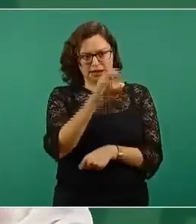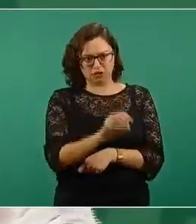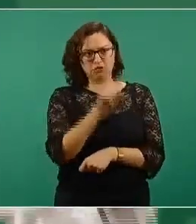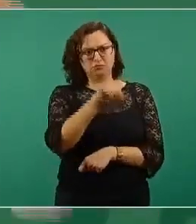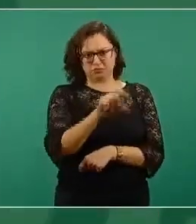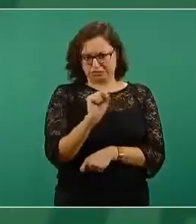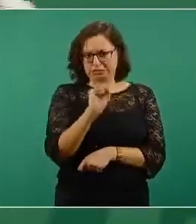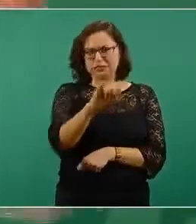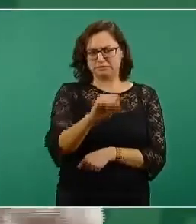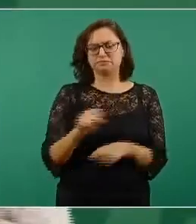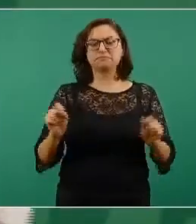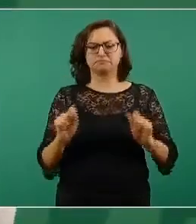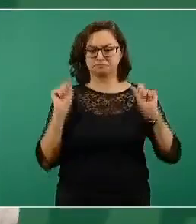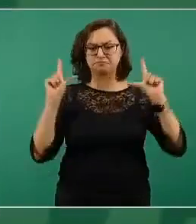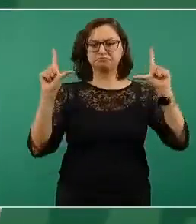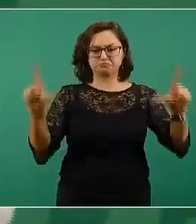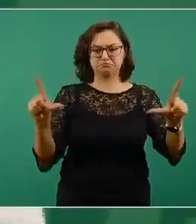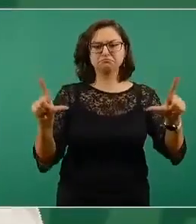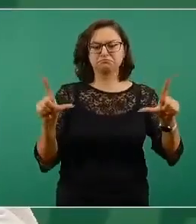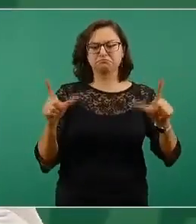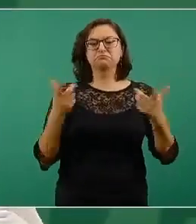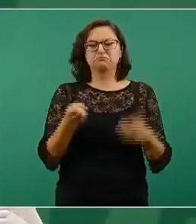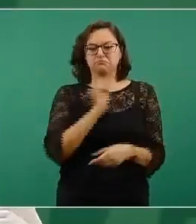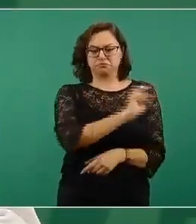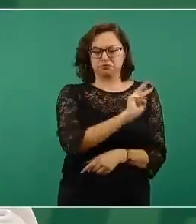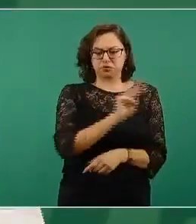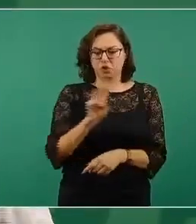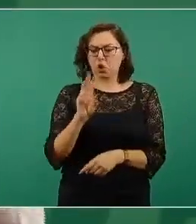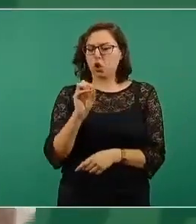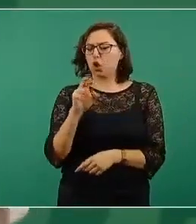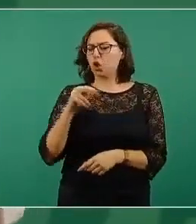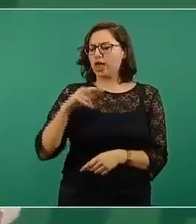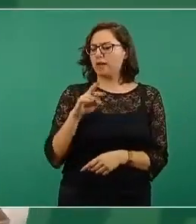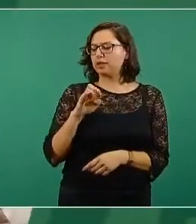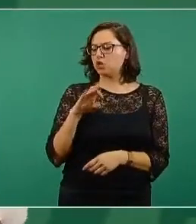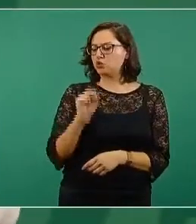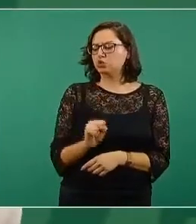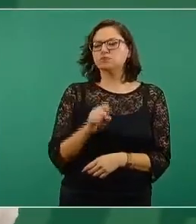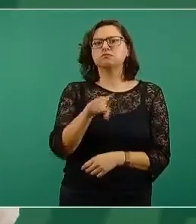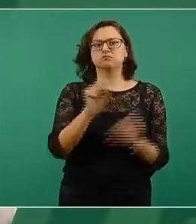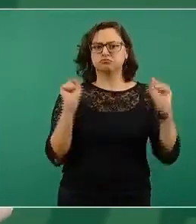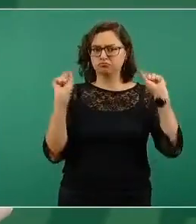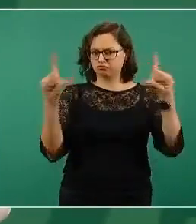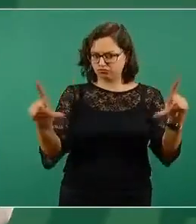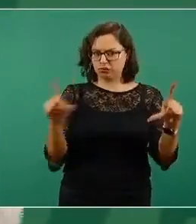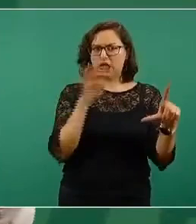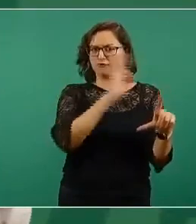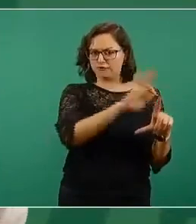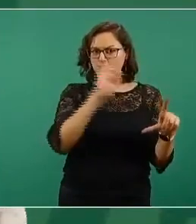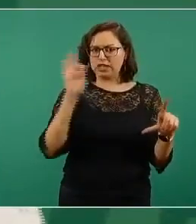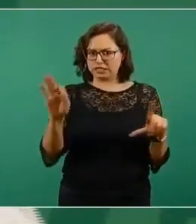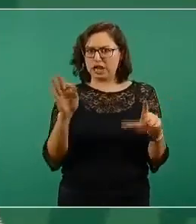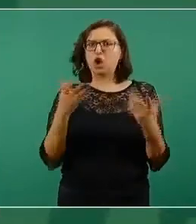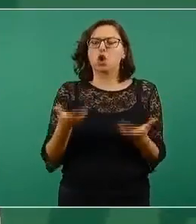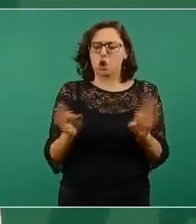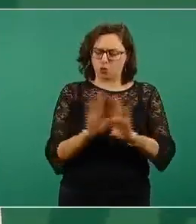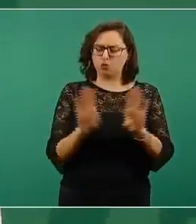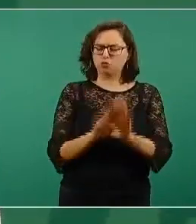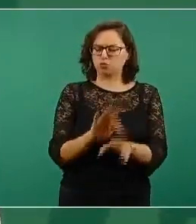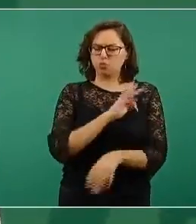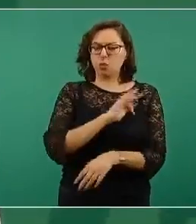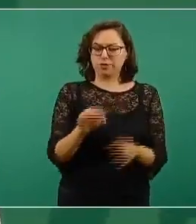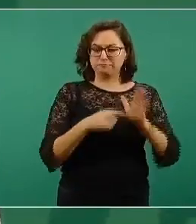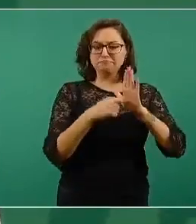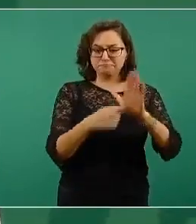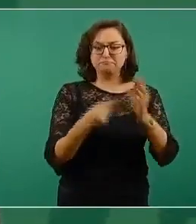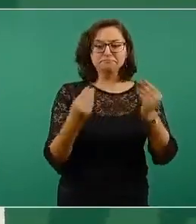portal Coronavirus, vamos a poner una gráfica con un buen diseño visual donde se muestre el intervalo entre las dosis.